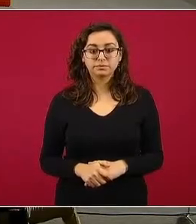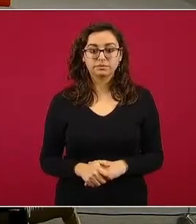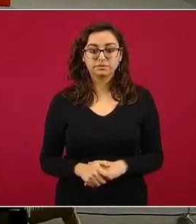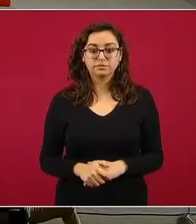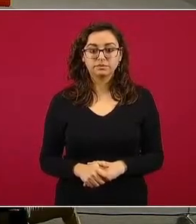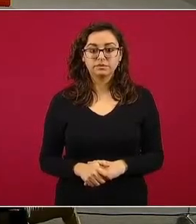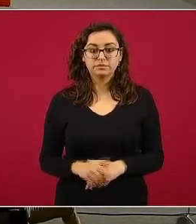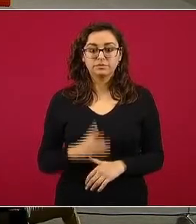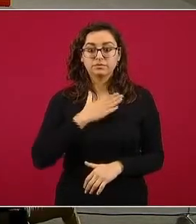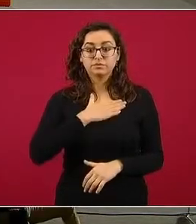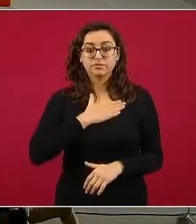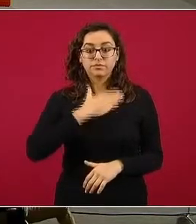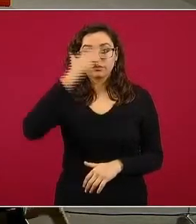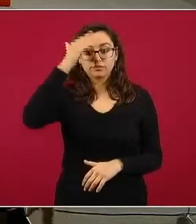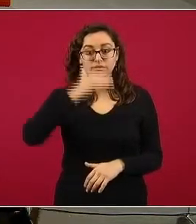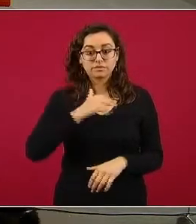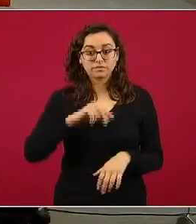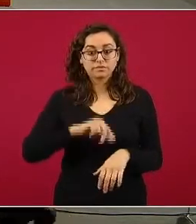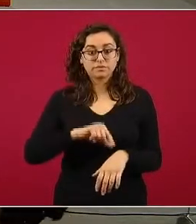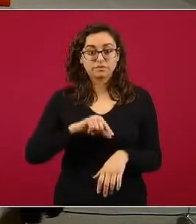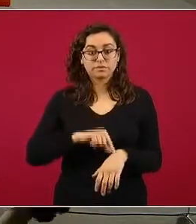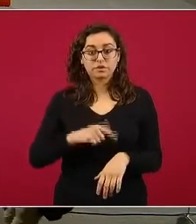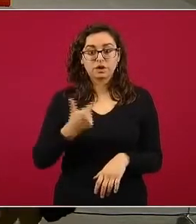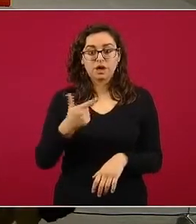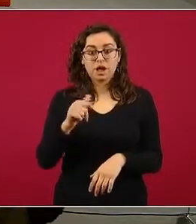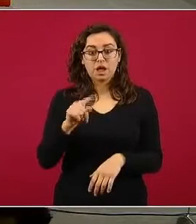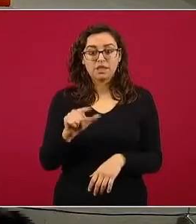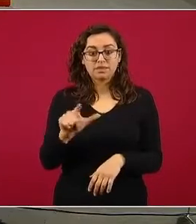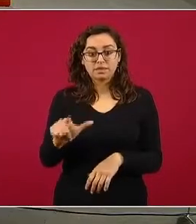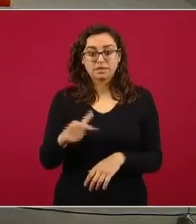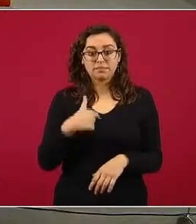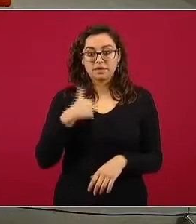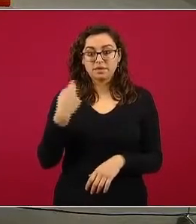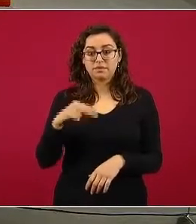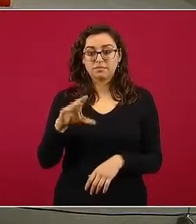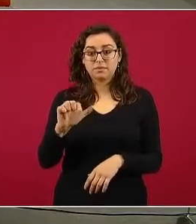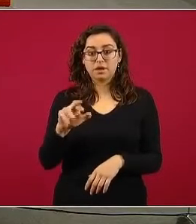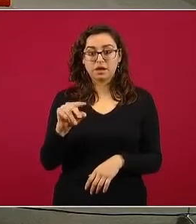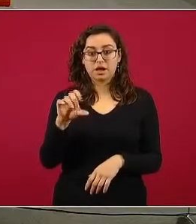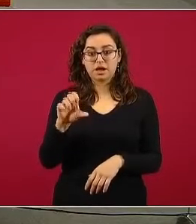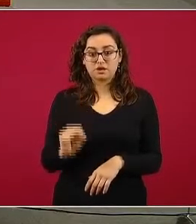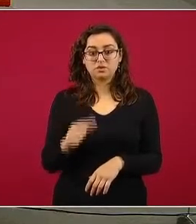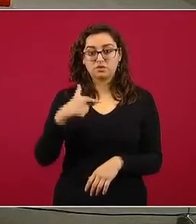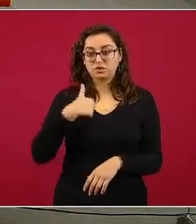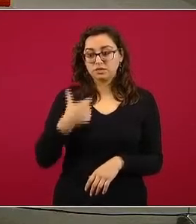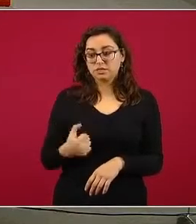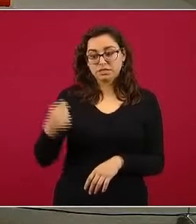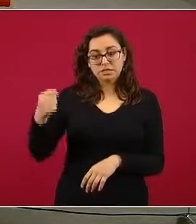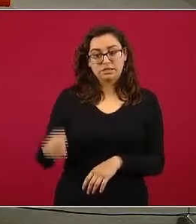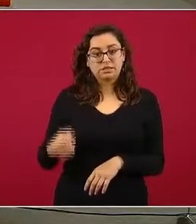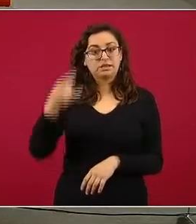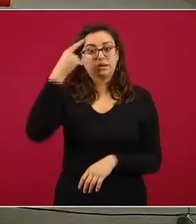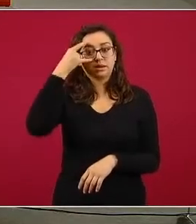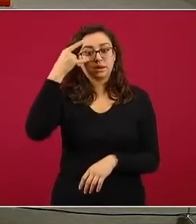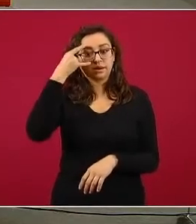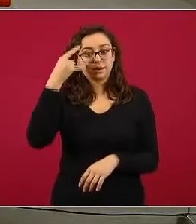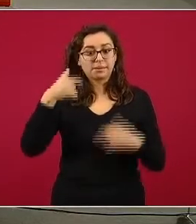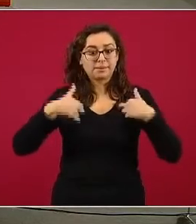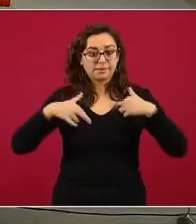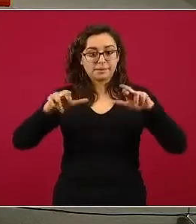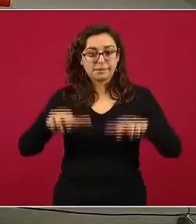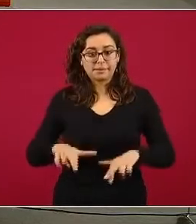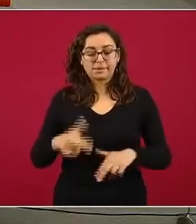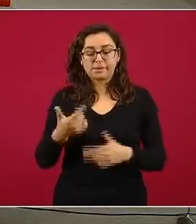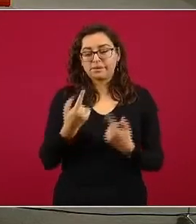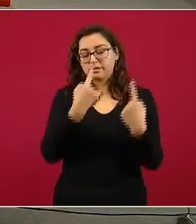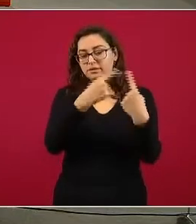Muy buenas noches, doctor Gatell. Mi nombre es Carlos Seguán. Yo vengo del sureste de la República de Campeche, represento a los canales de